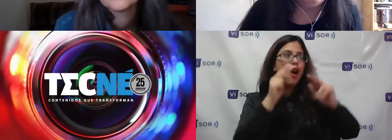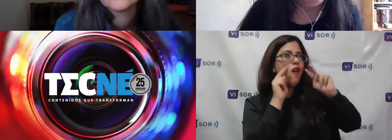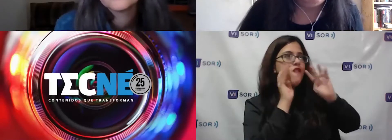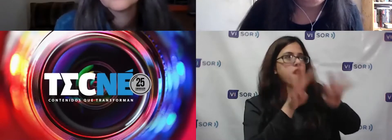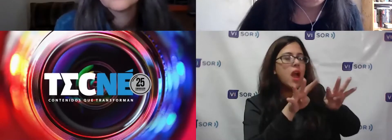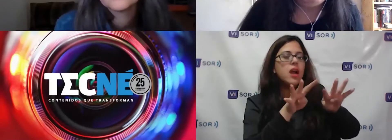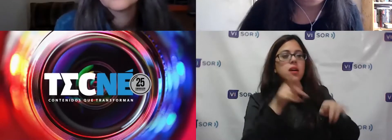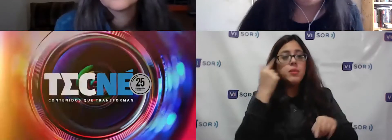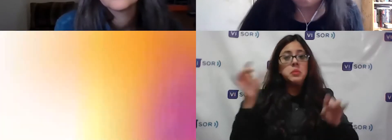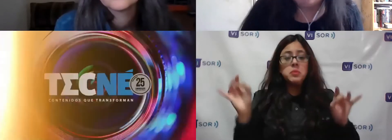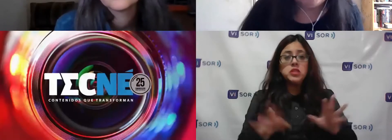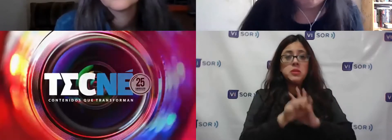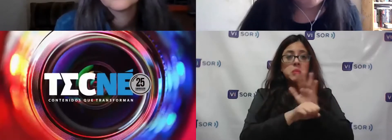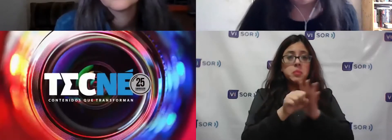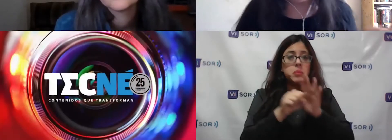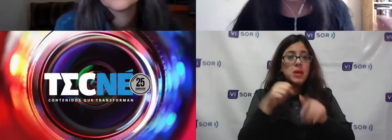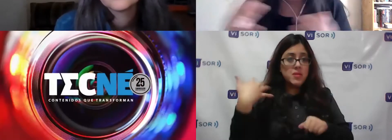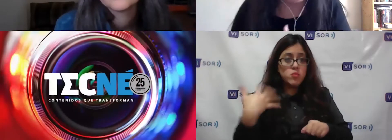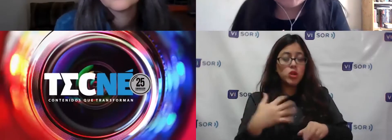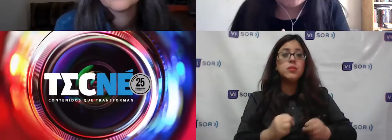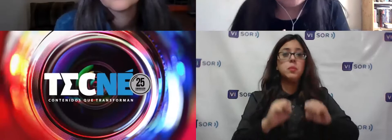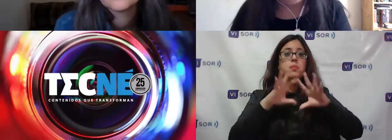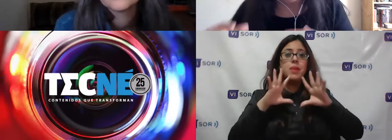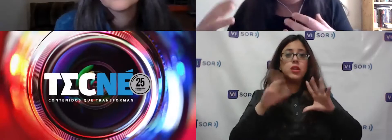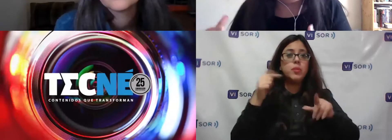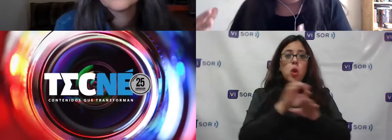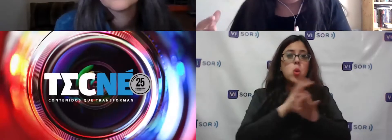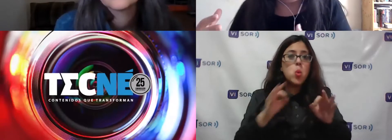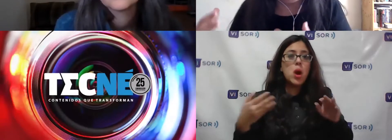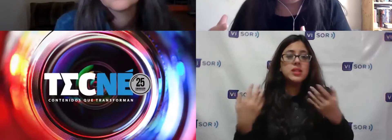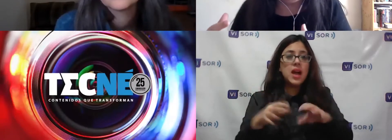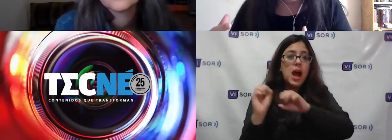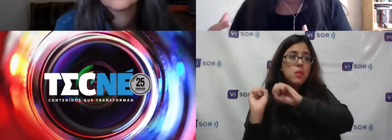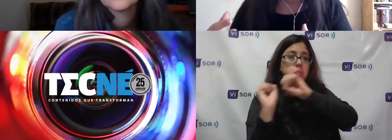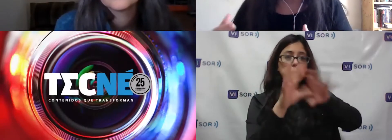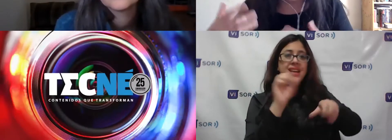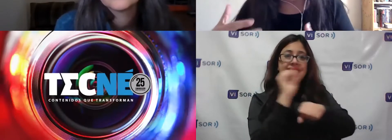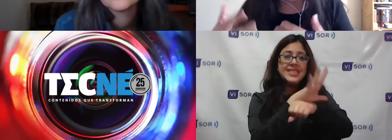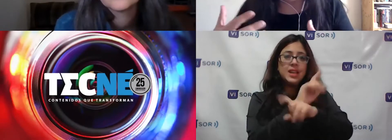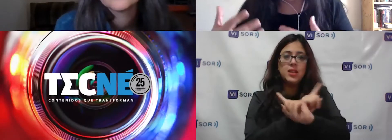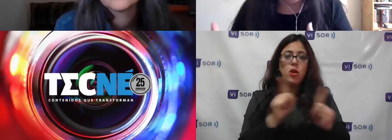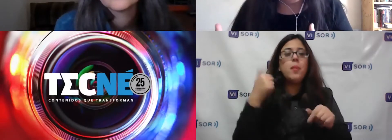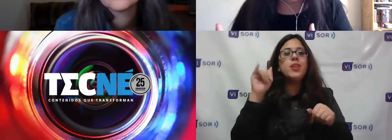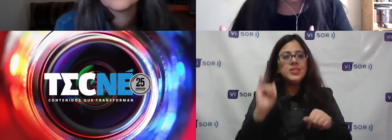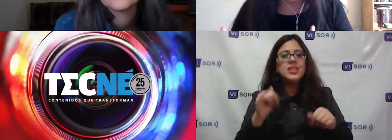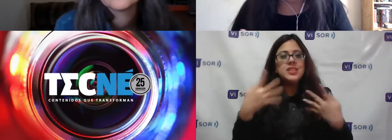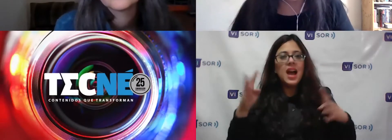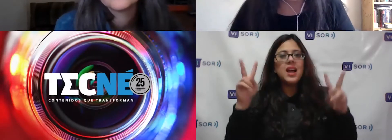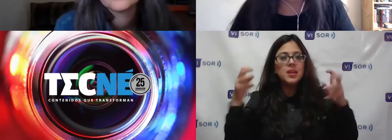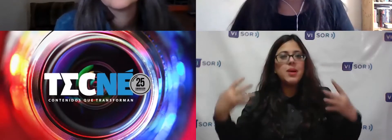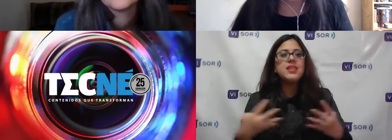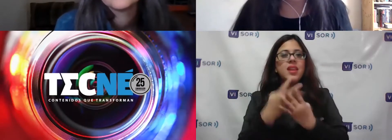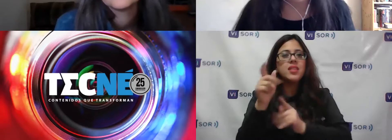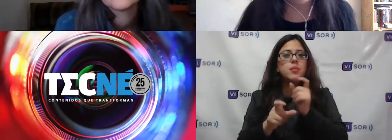produzca un impacto tan importante como esa y nunca fue el cine pero se mostró en redes que tiene interés a dialogar no sé si tú a